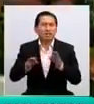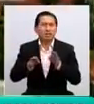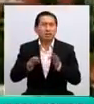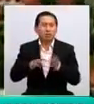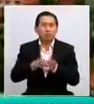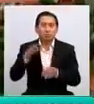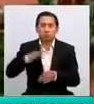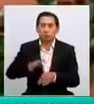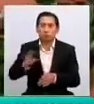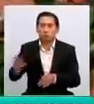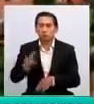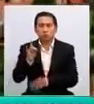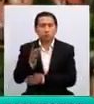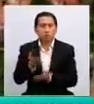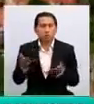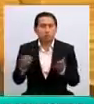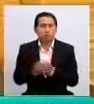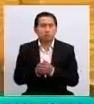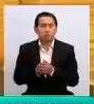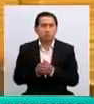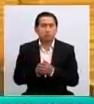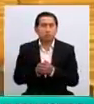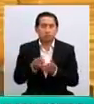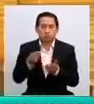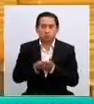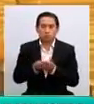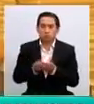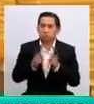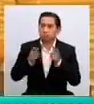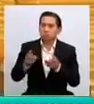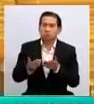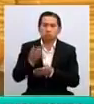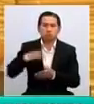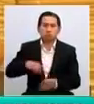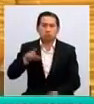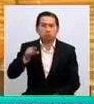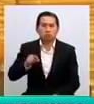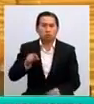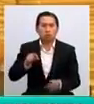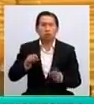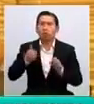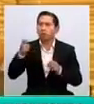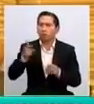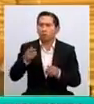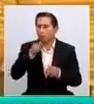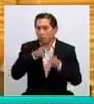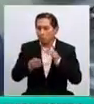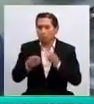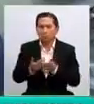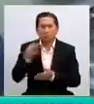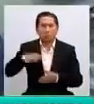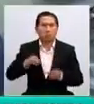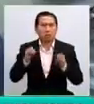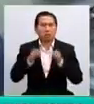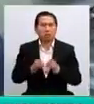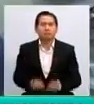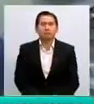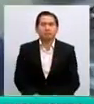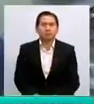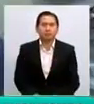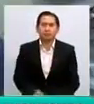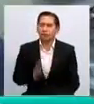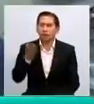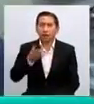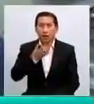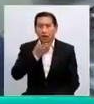ir en beneficio del pueblo boliviano, y regala su salario, que es mínimo en relación a lo evadido. El señor Luis Fernando